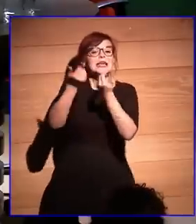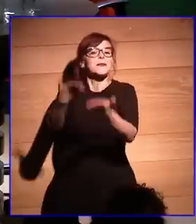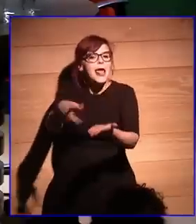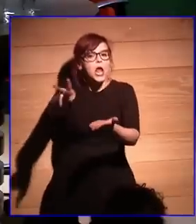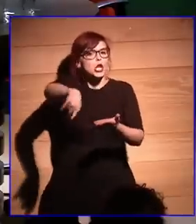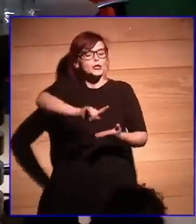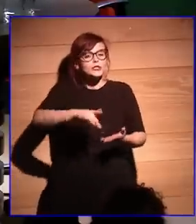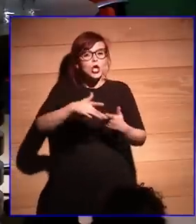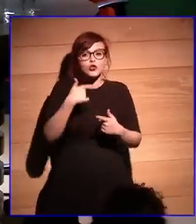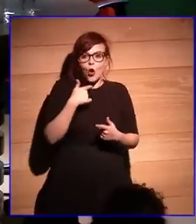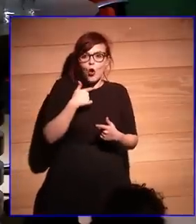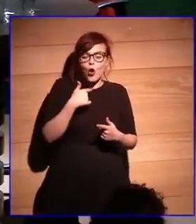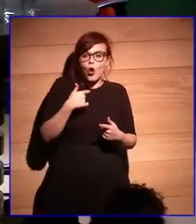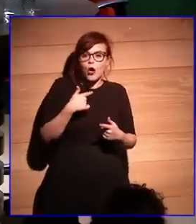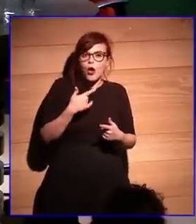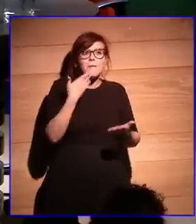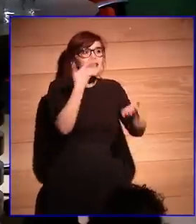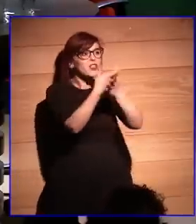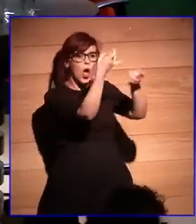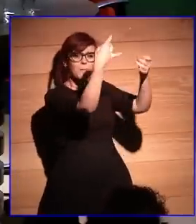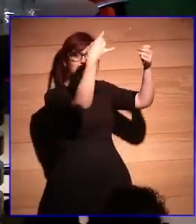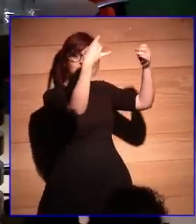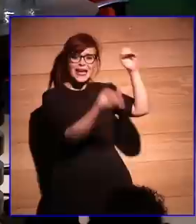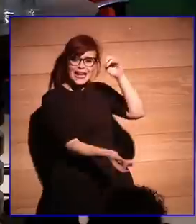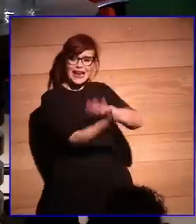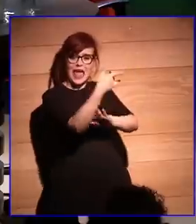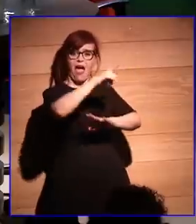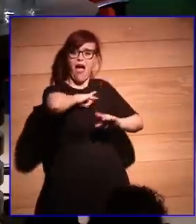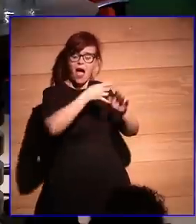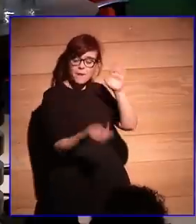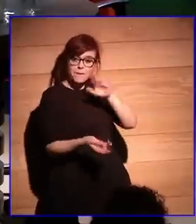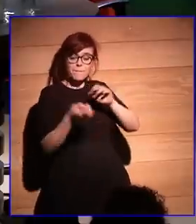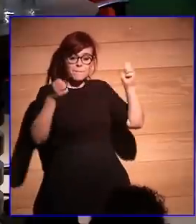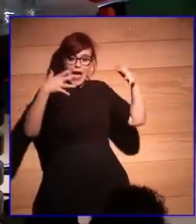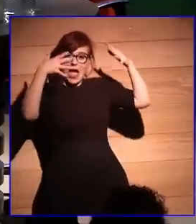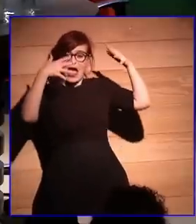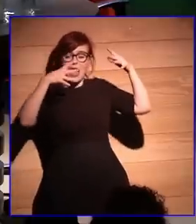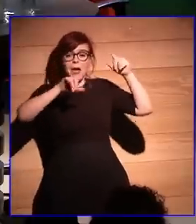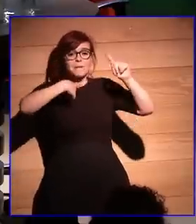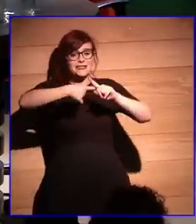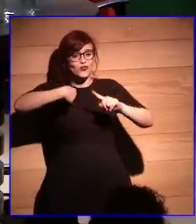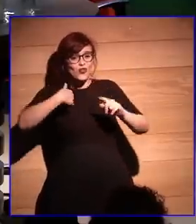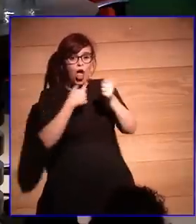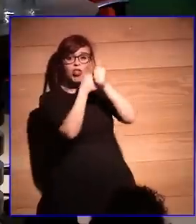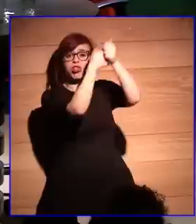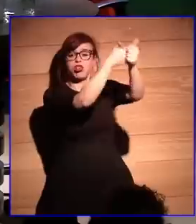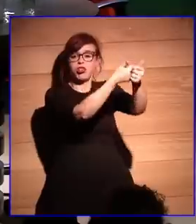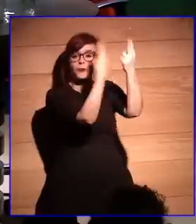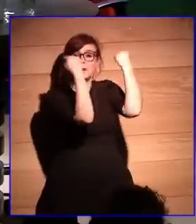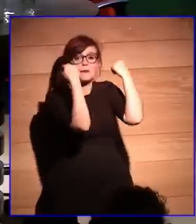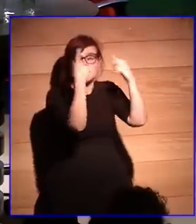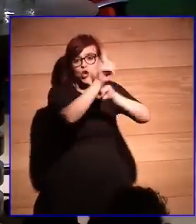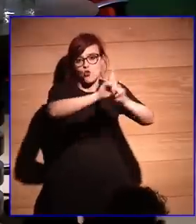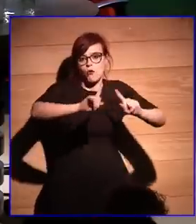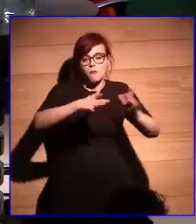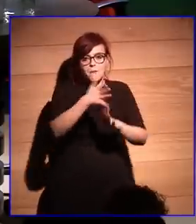no he pedido que tú me crees y mucho menos todavía he pedido la posibilidad de servirte. Mejor reinar en el